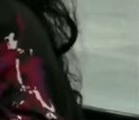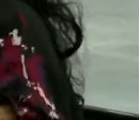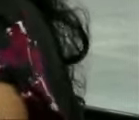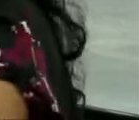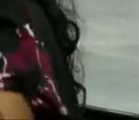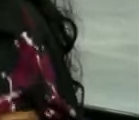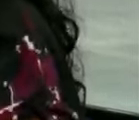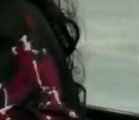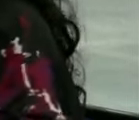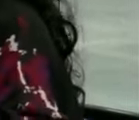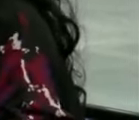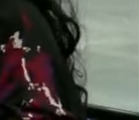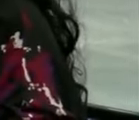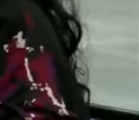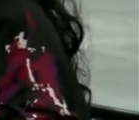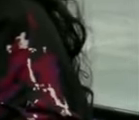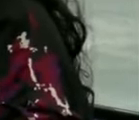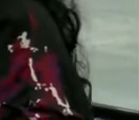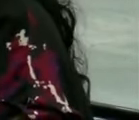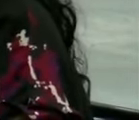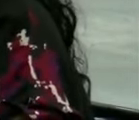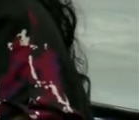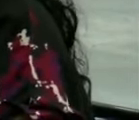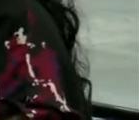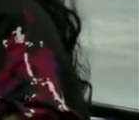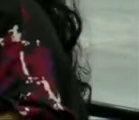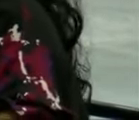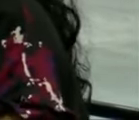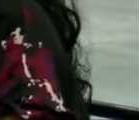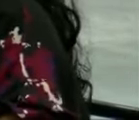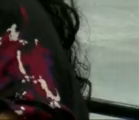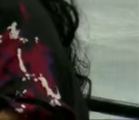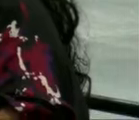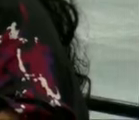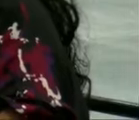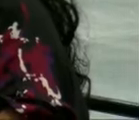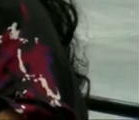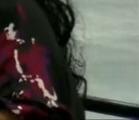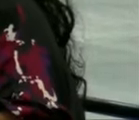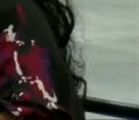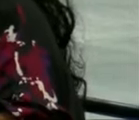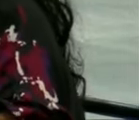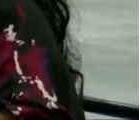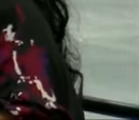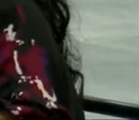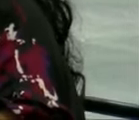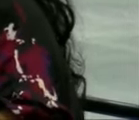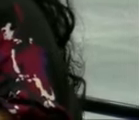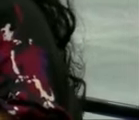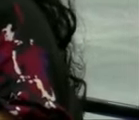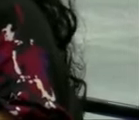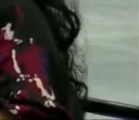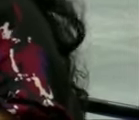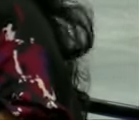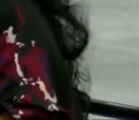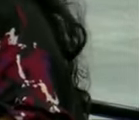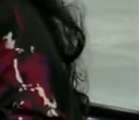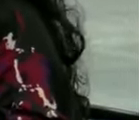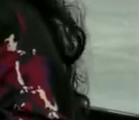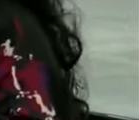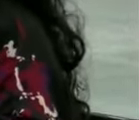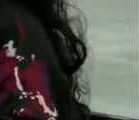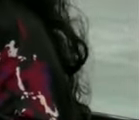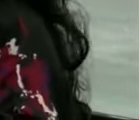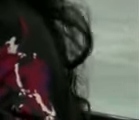específicamente, sobre otro tipo de destinos en México por la inseguridad. También sabemos que durante mucho tiempo en Oaxaca se dejó de